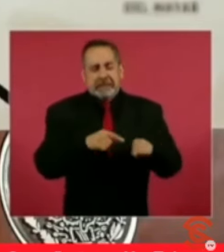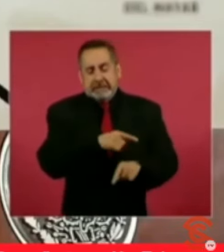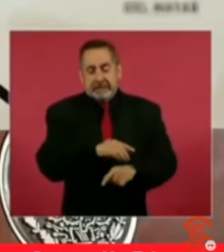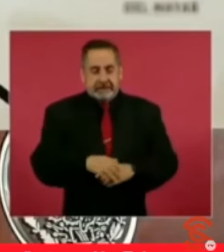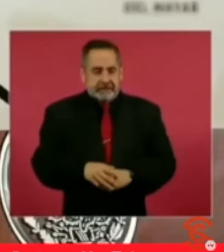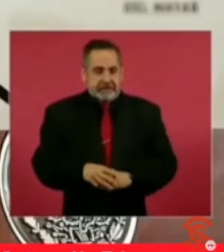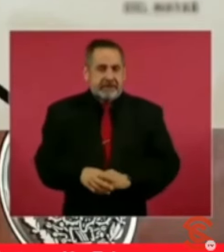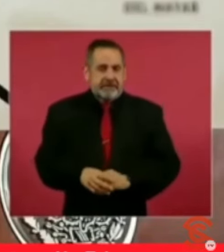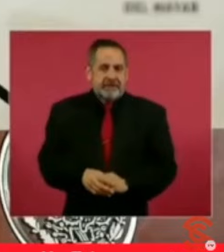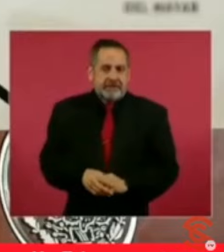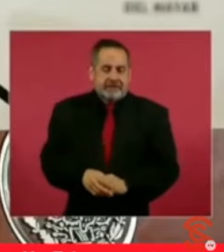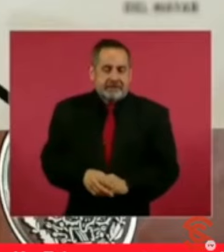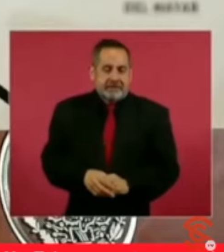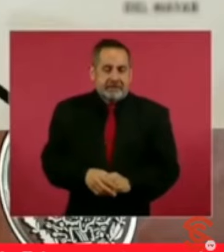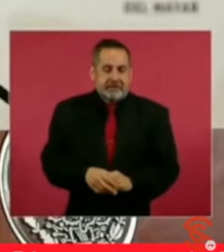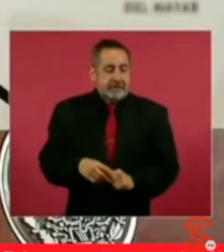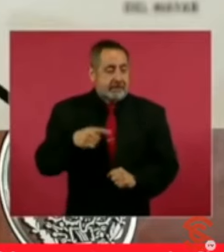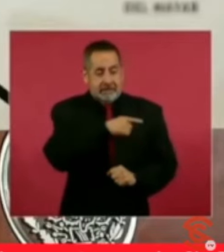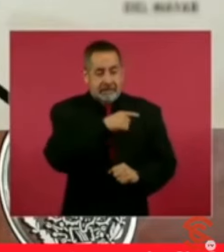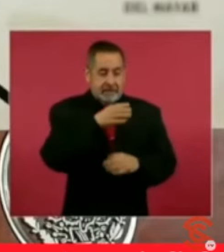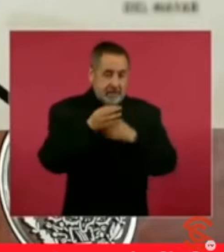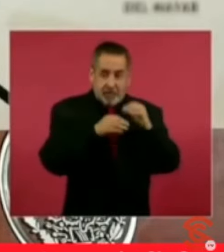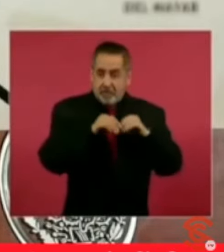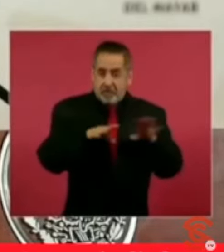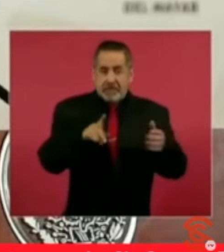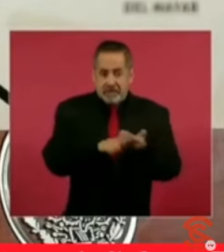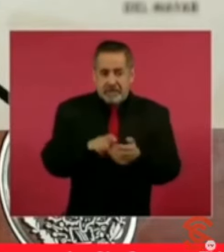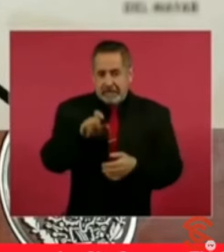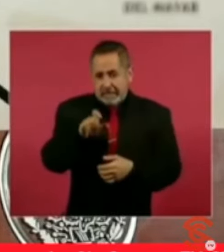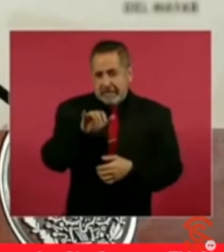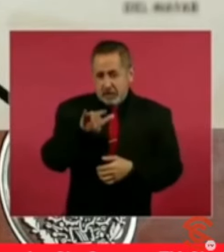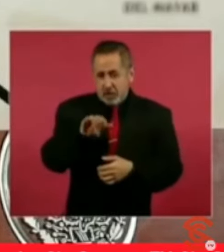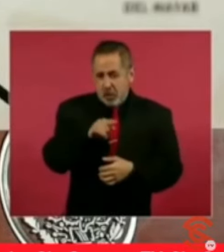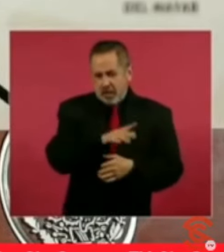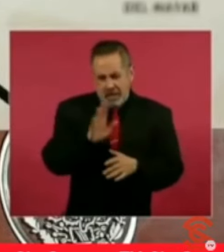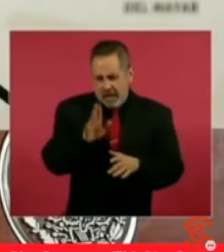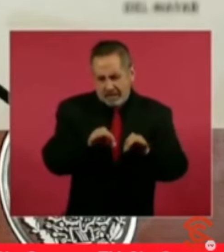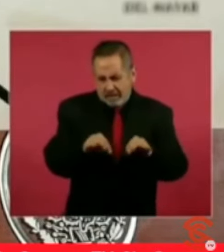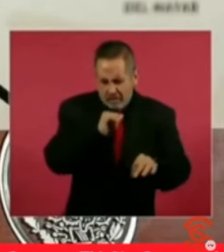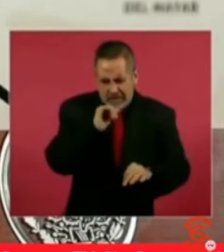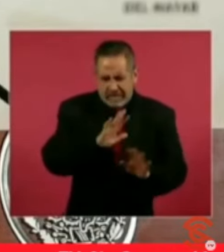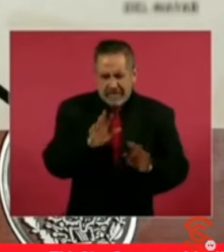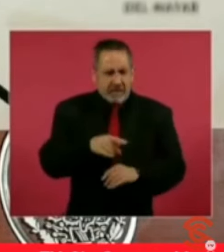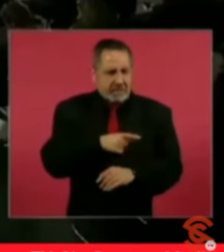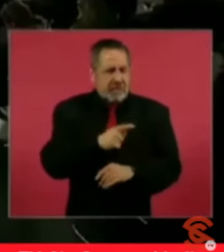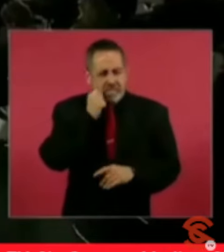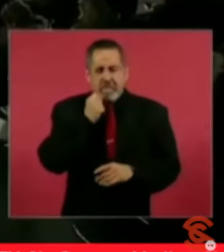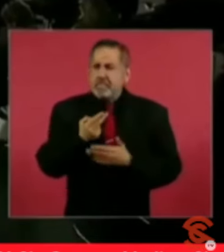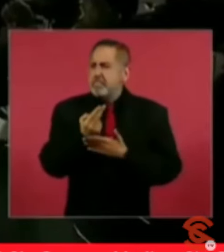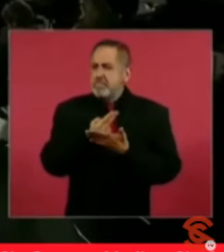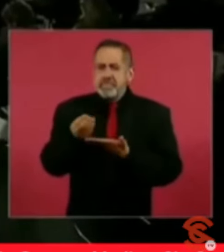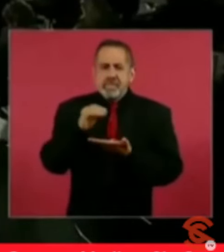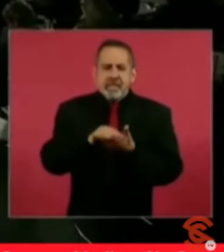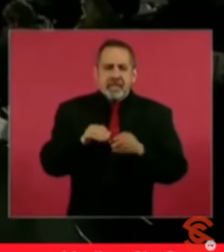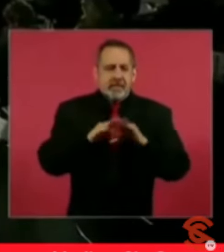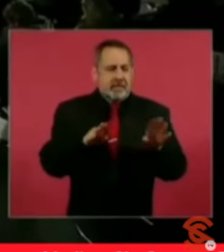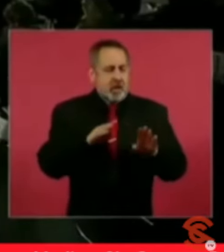un mensaje que puso Helio, que ya no está en activo, pero se lo dedica a